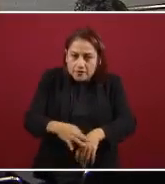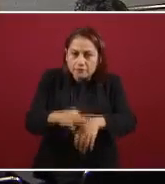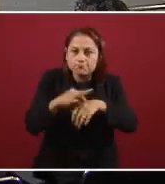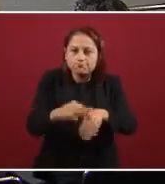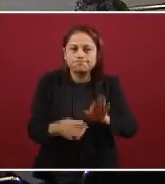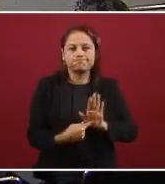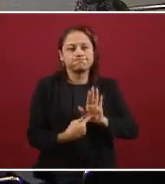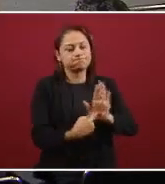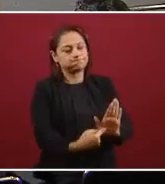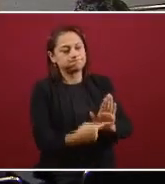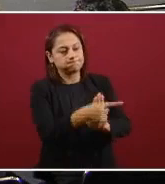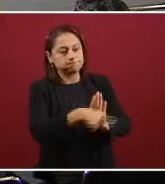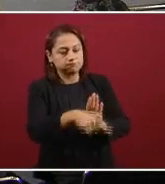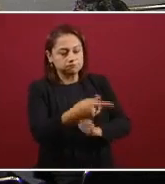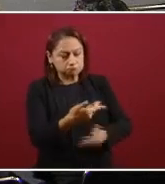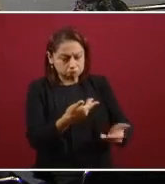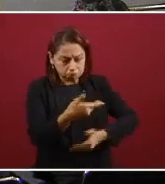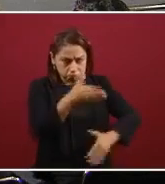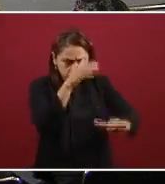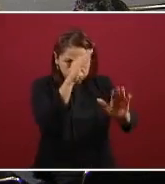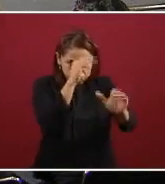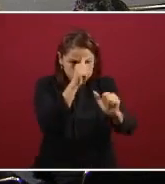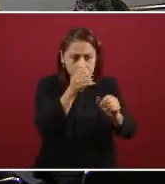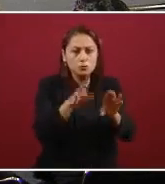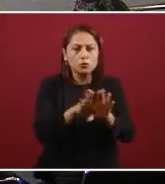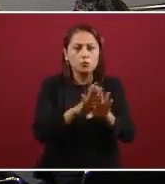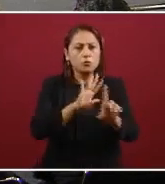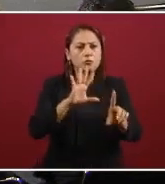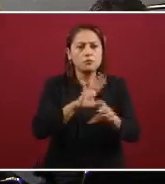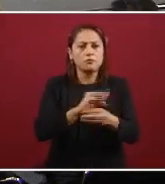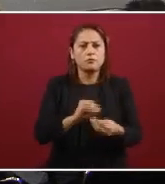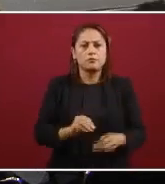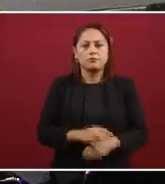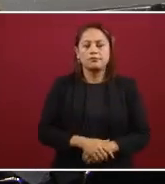reflexionar las soluciones que podamos contar. Adelante, por favor.